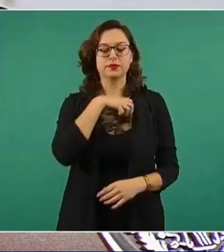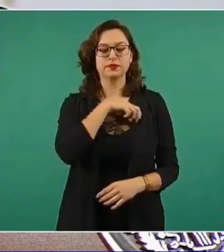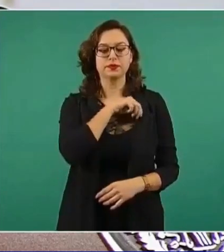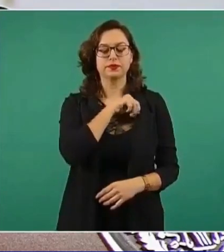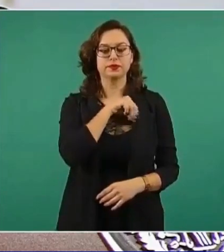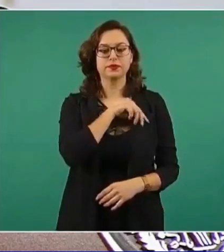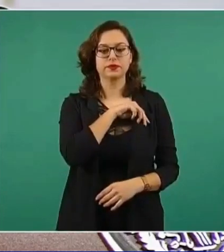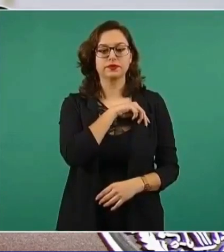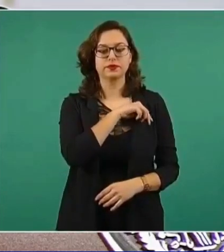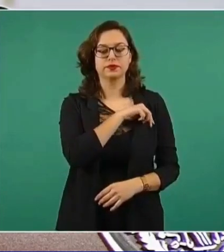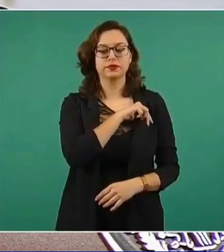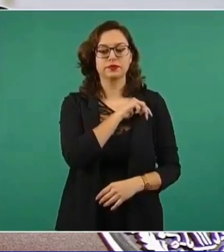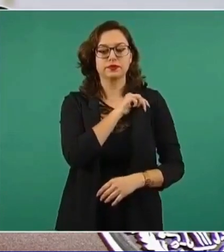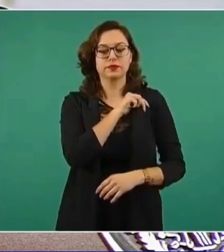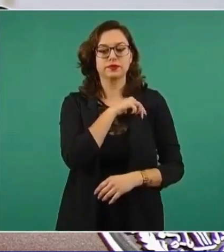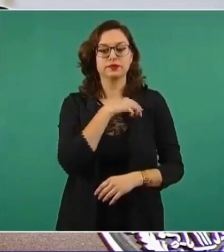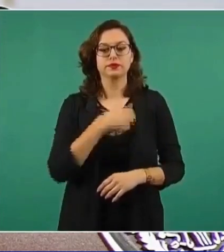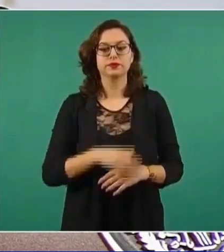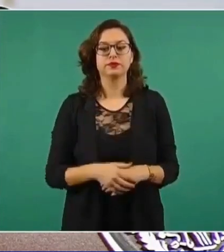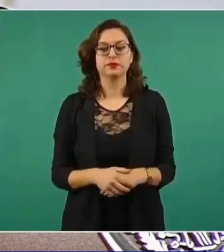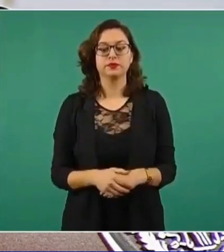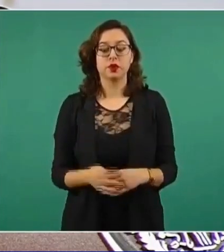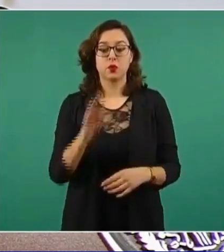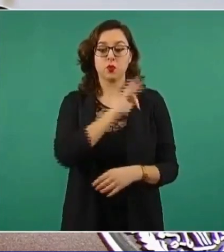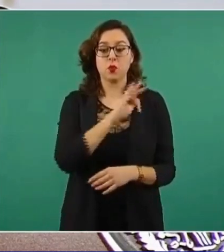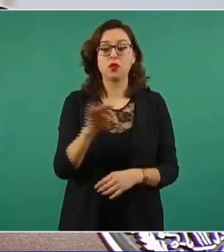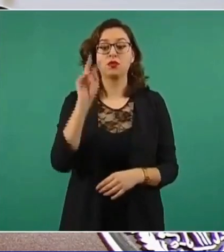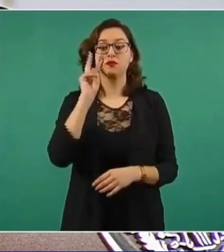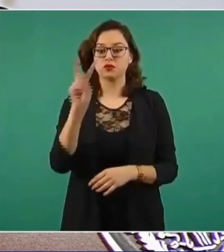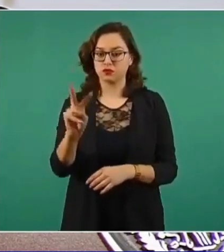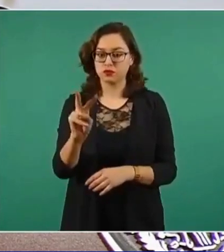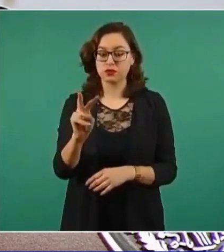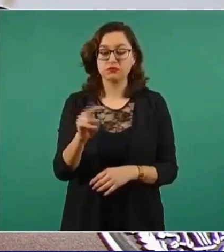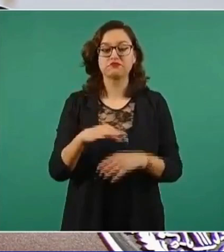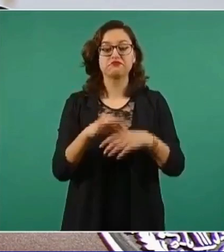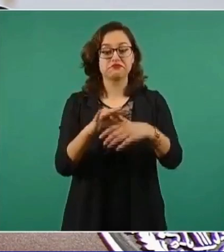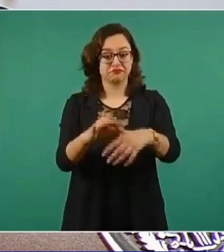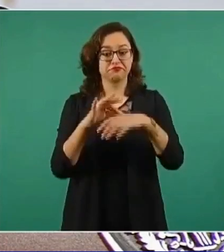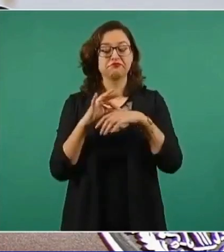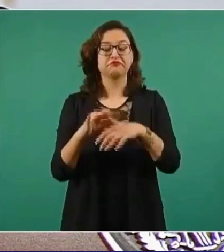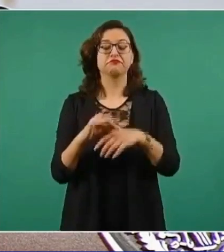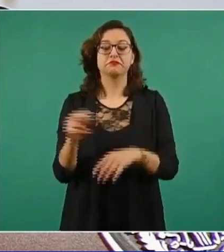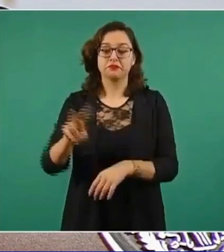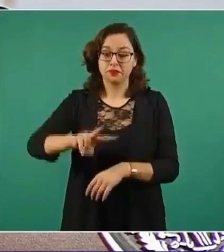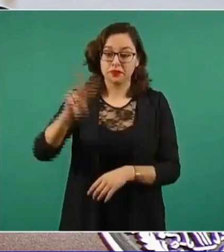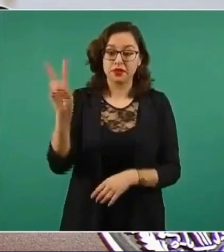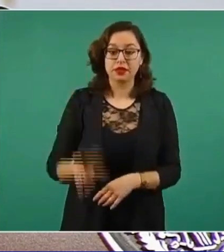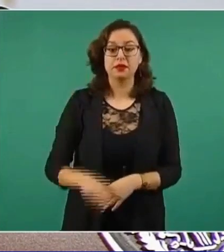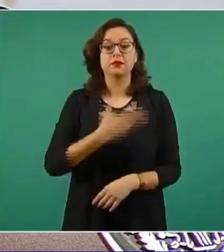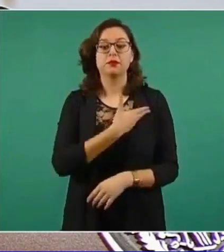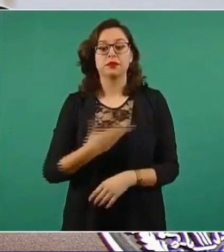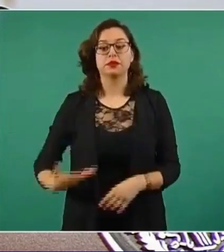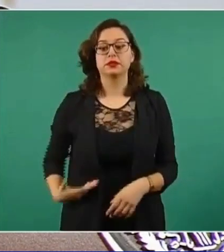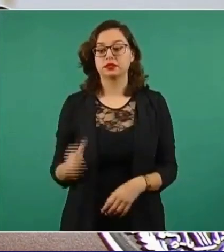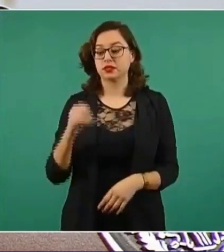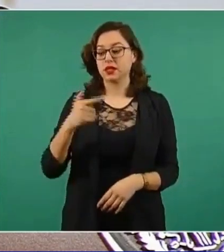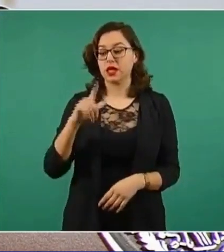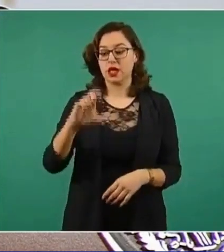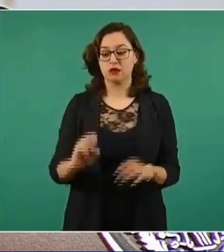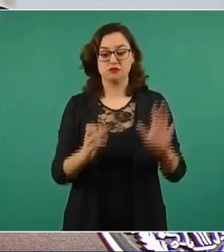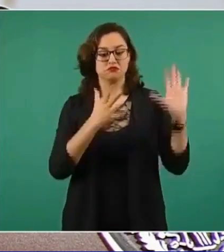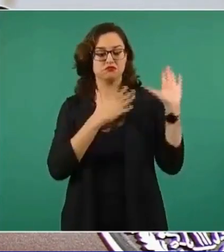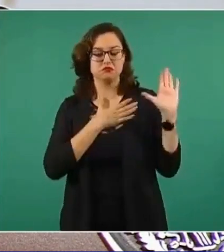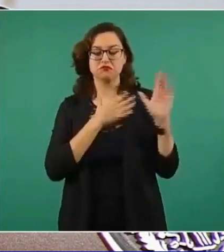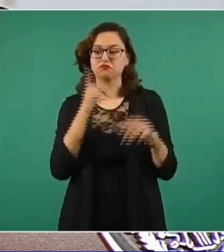de hechos, del compromiso que el gobierno del presidente Andrés Manuel López Obrador tiene con las